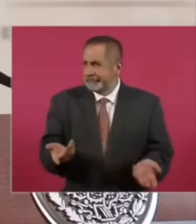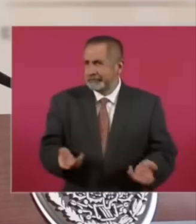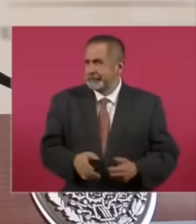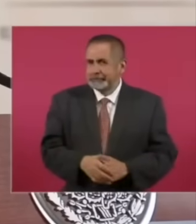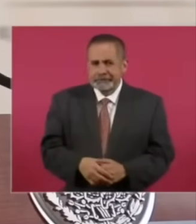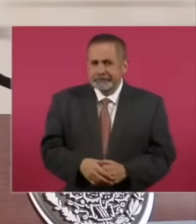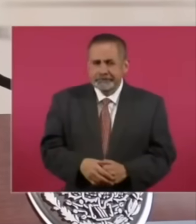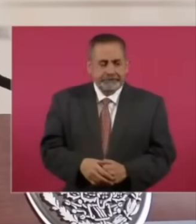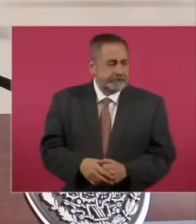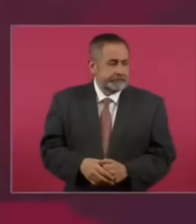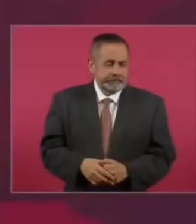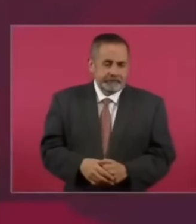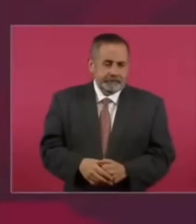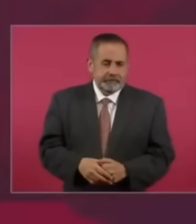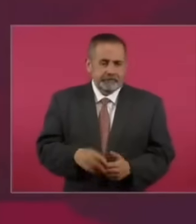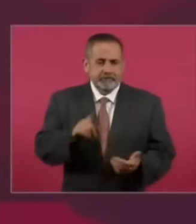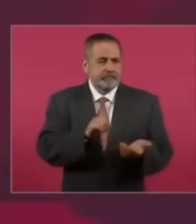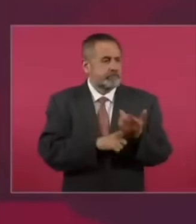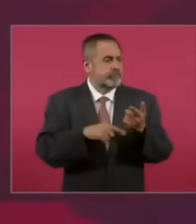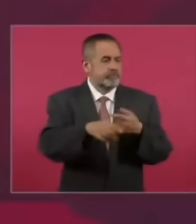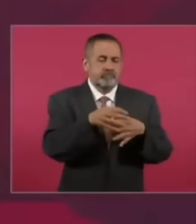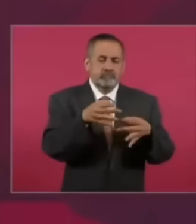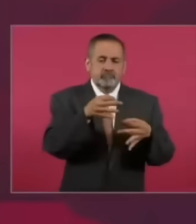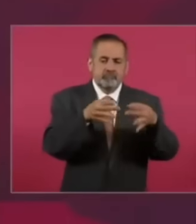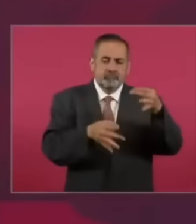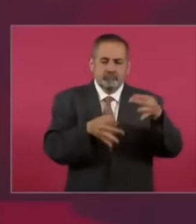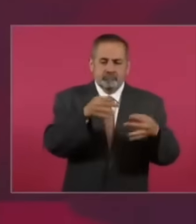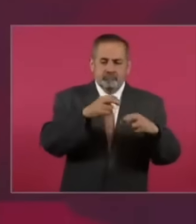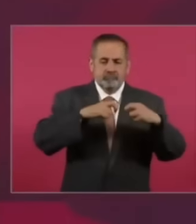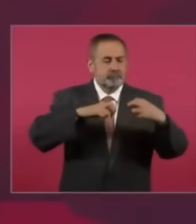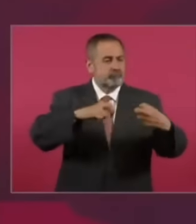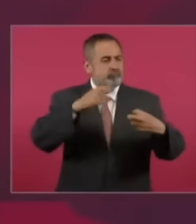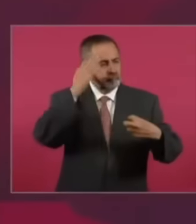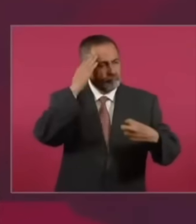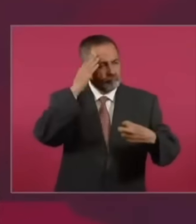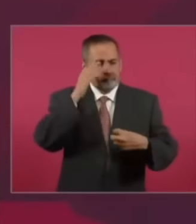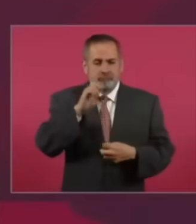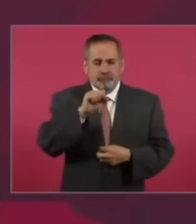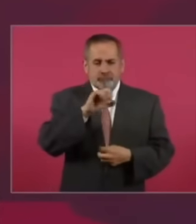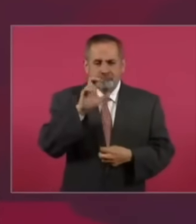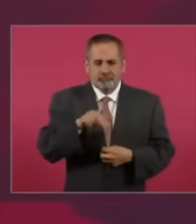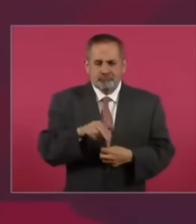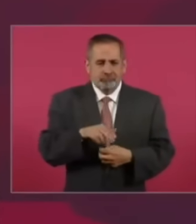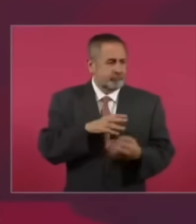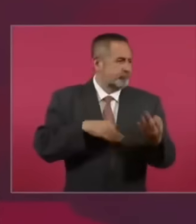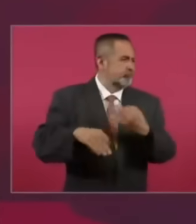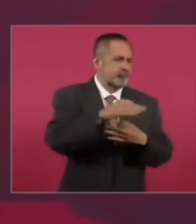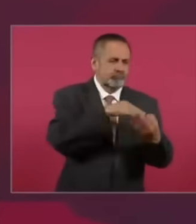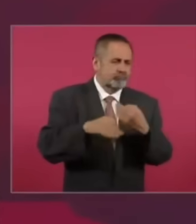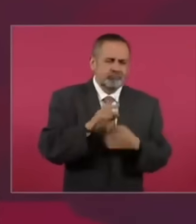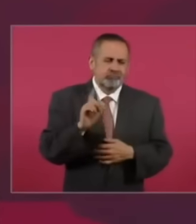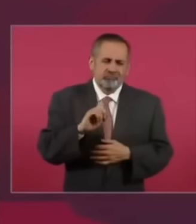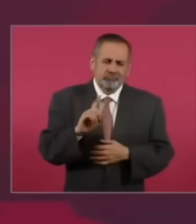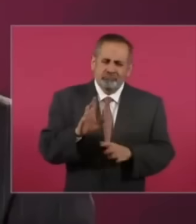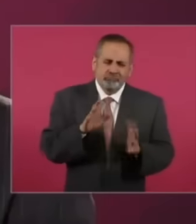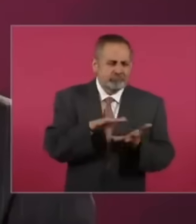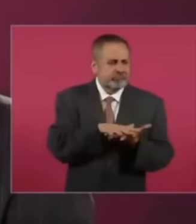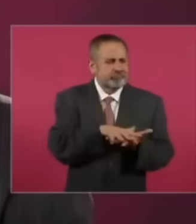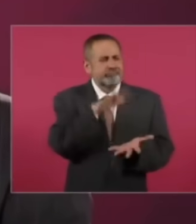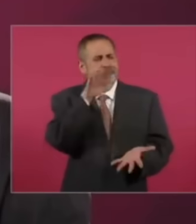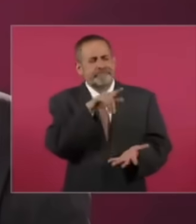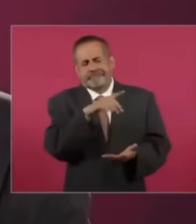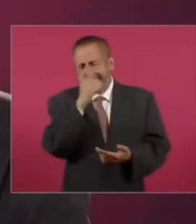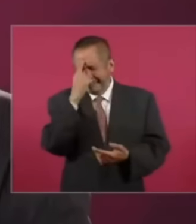de los ministros de la corte no quiero generalizar pero de la